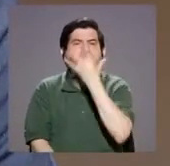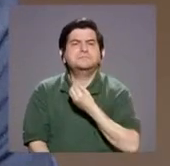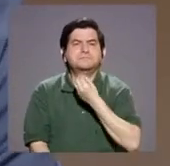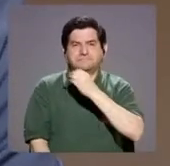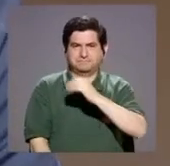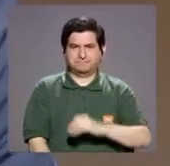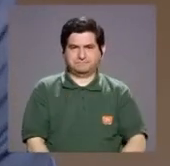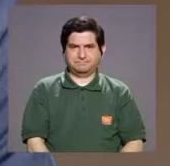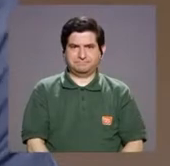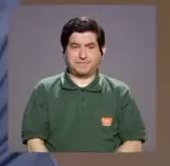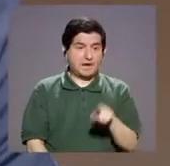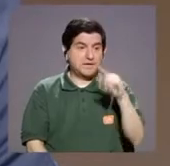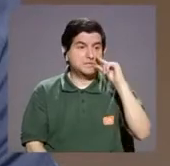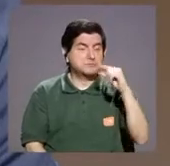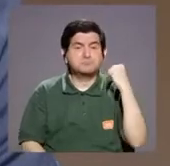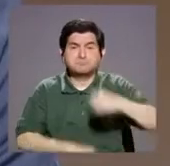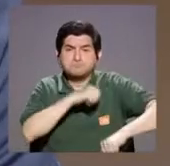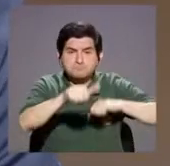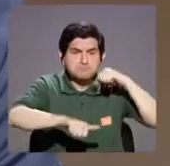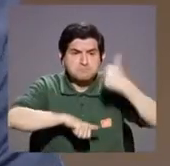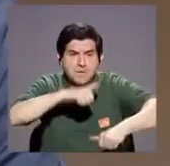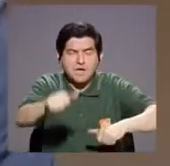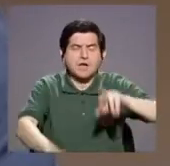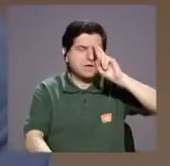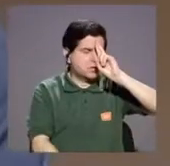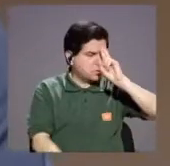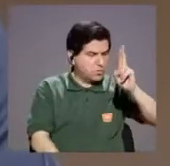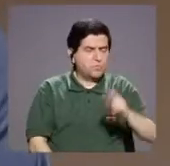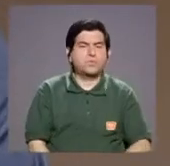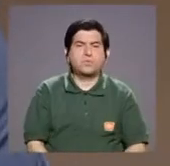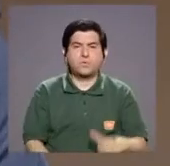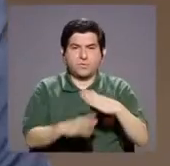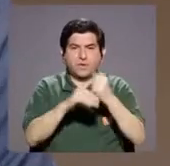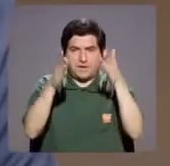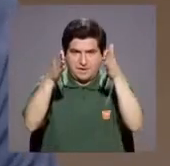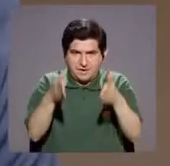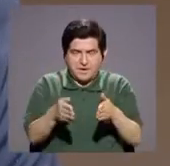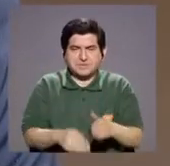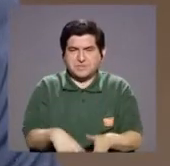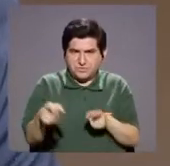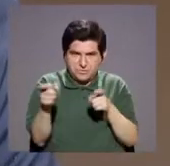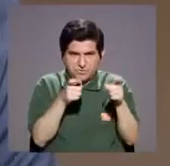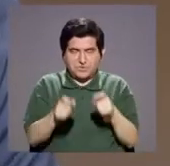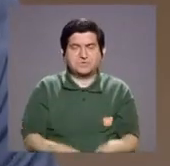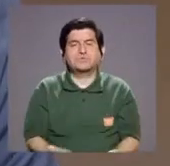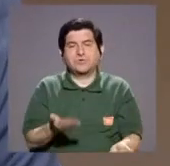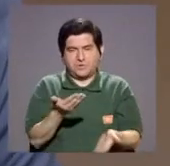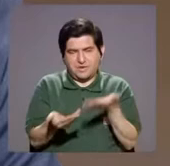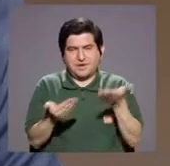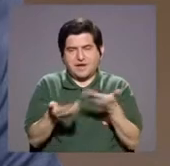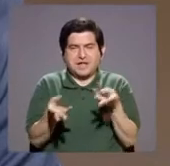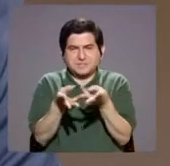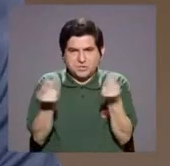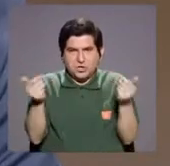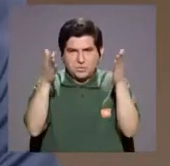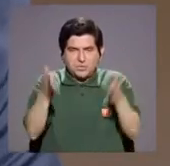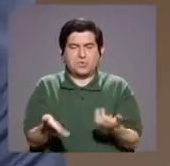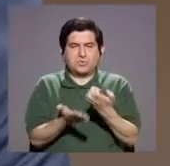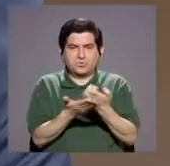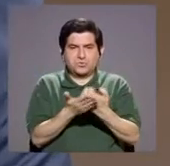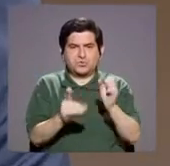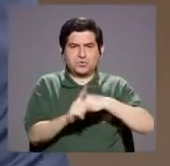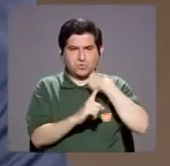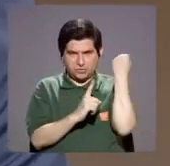desde esos pequeños esfuerzos hay que reconocer en nuestro realizador que casi es un productor también en verdad economía y sociedad